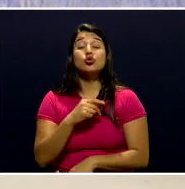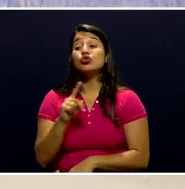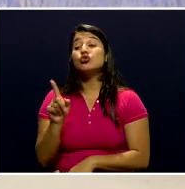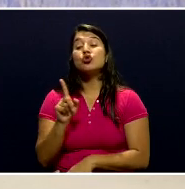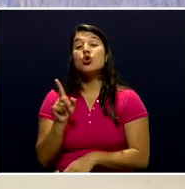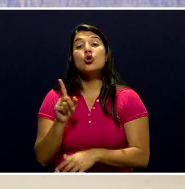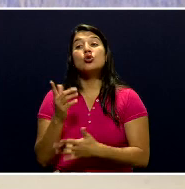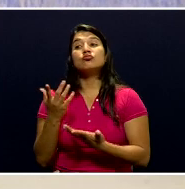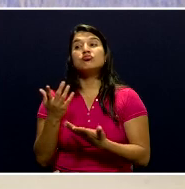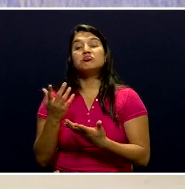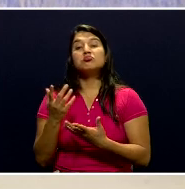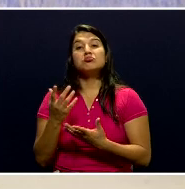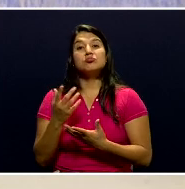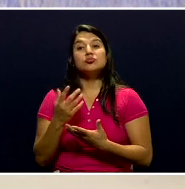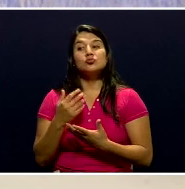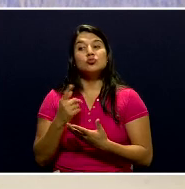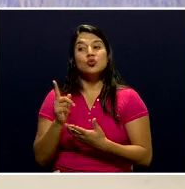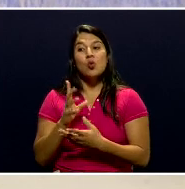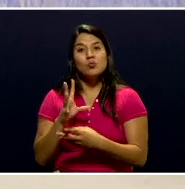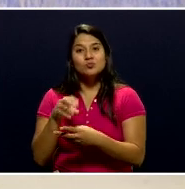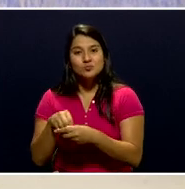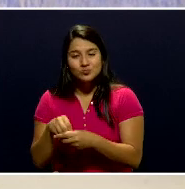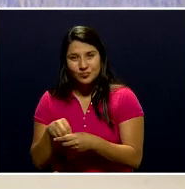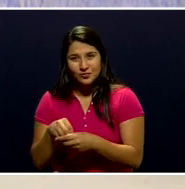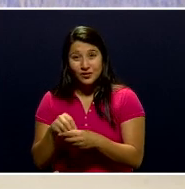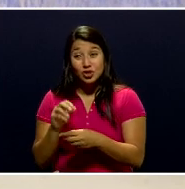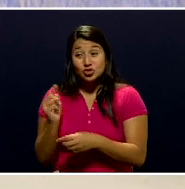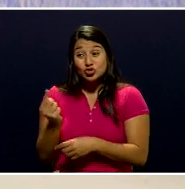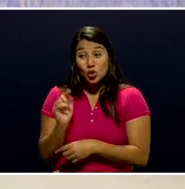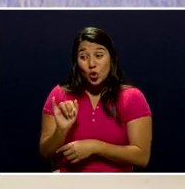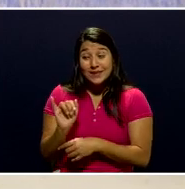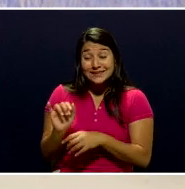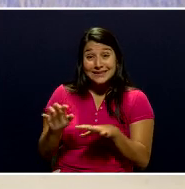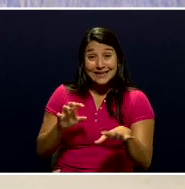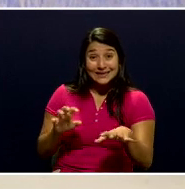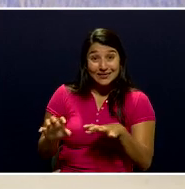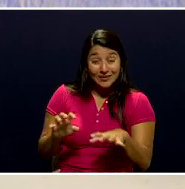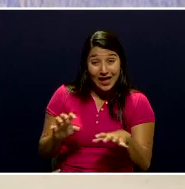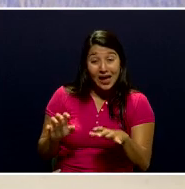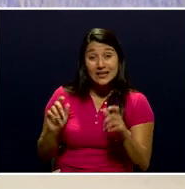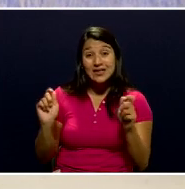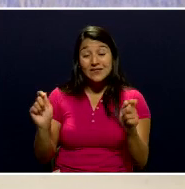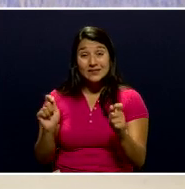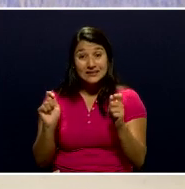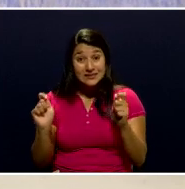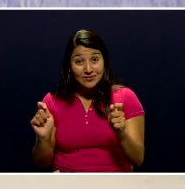en esos festivales y en esos movimientos específicos nos permitimos